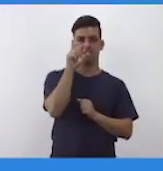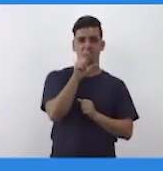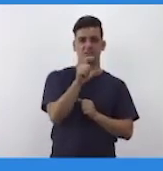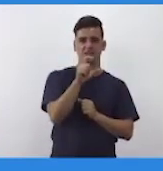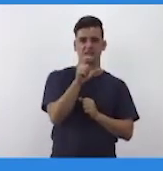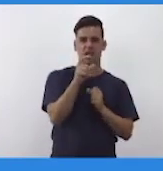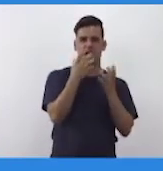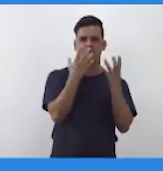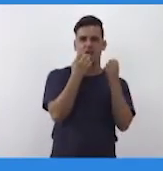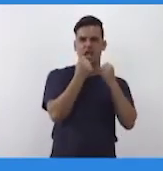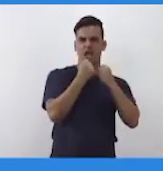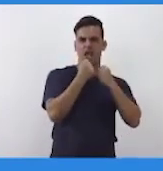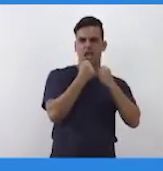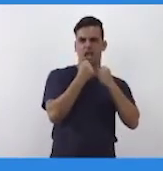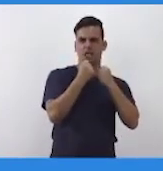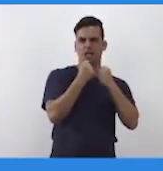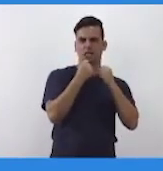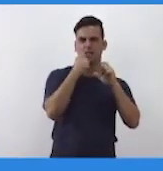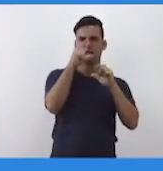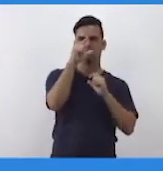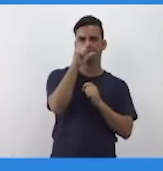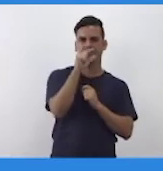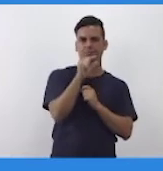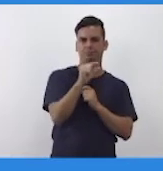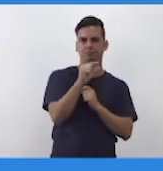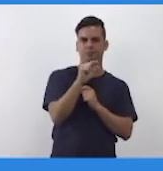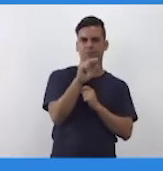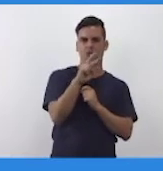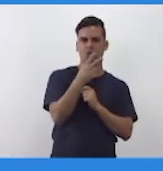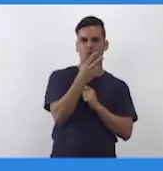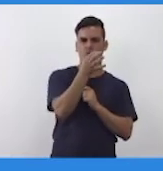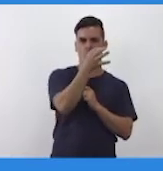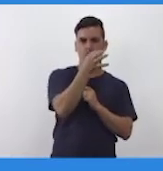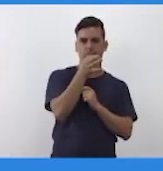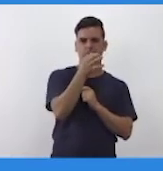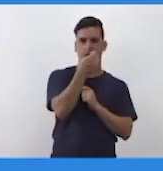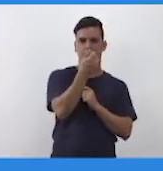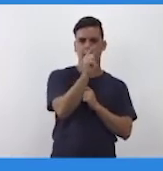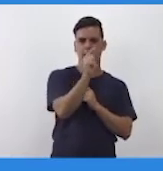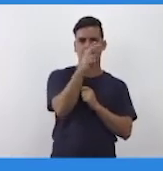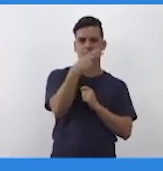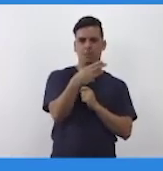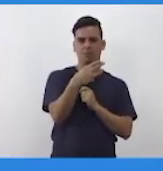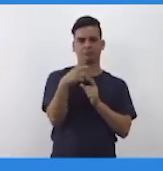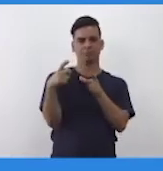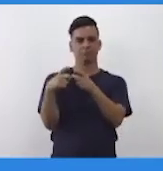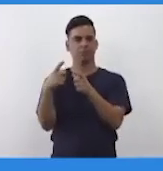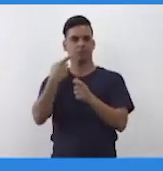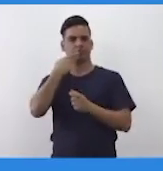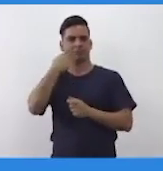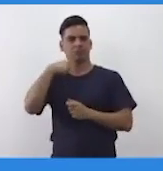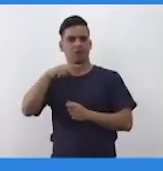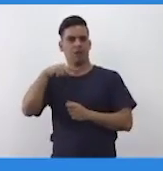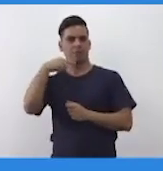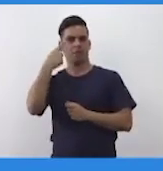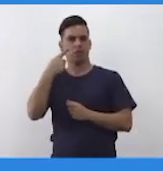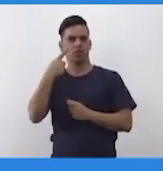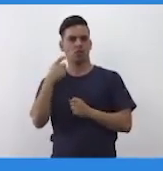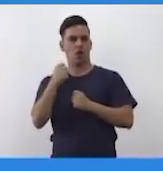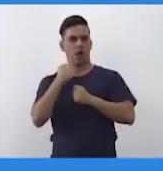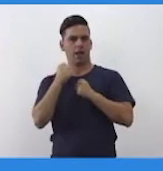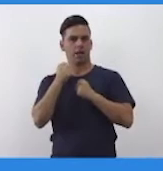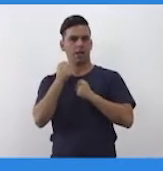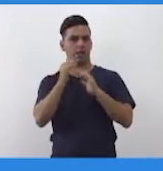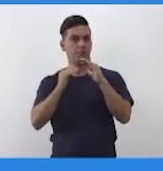menor, 2 moléculas de ATP. Pero en la respiración aerobia, el rendimiento energético